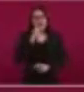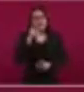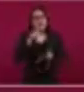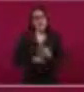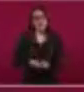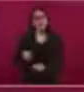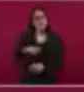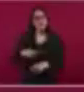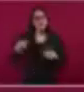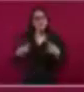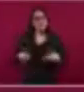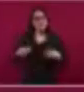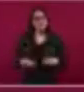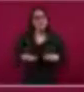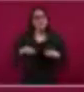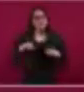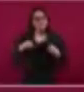población